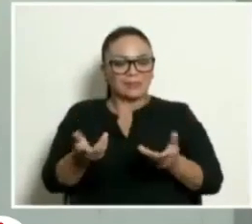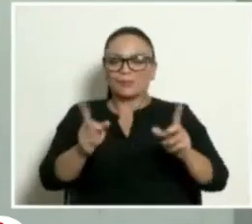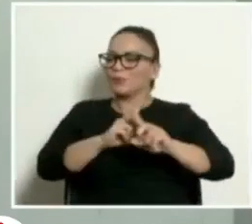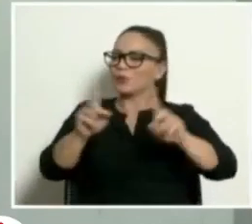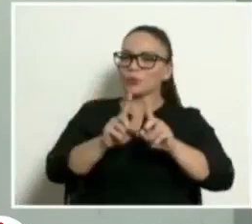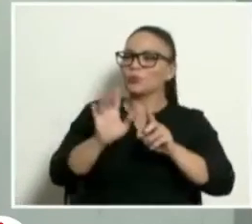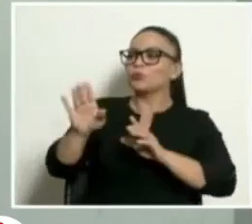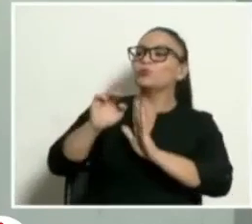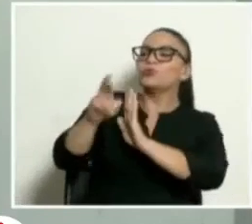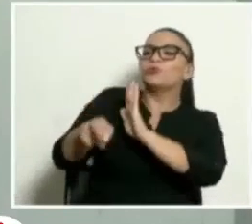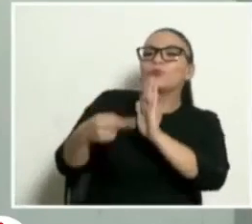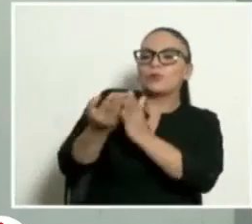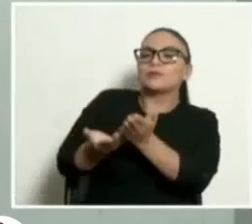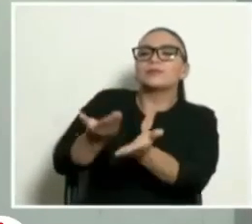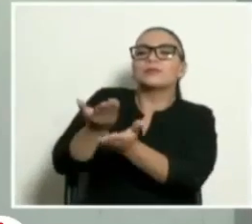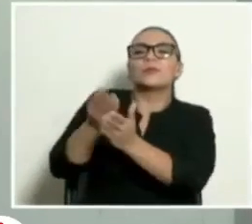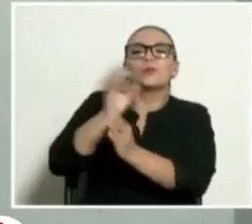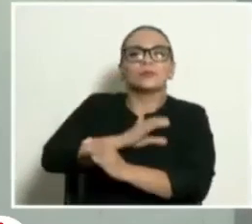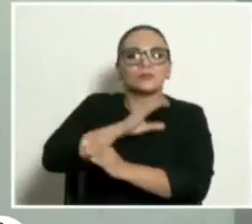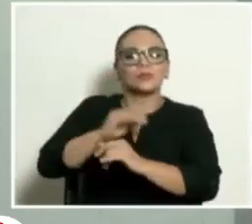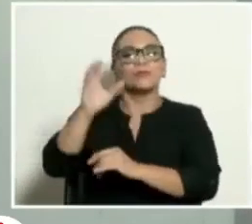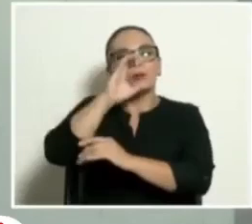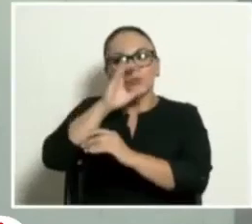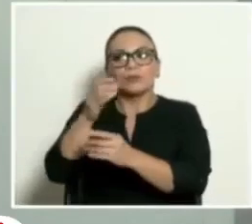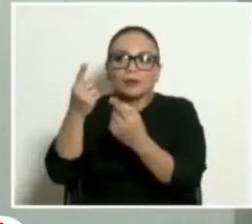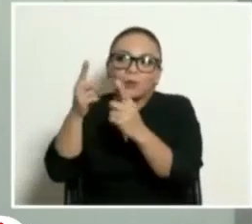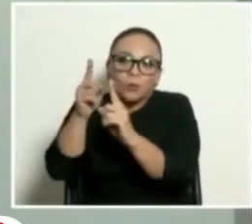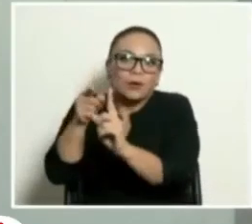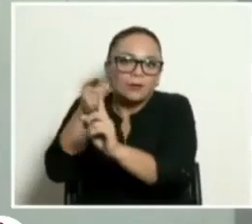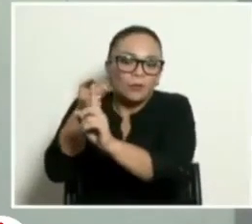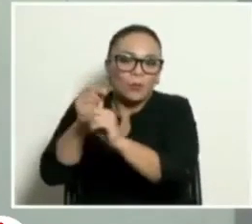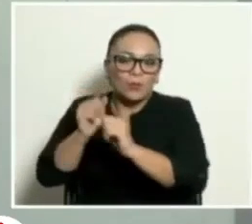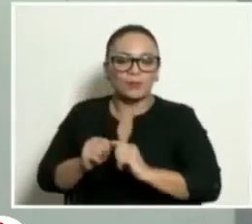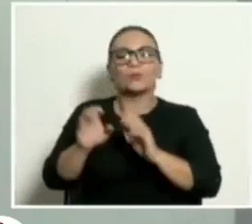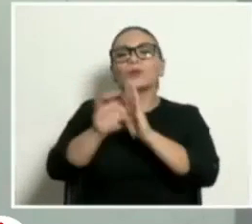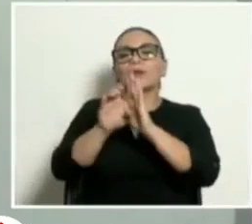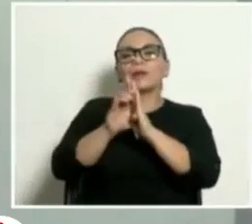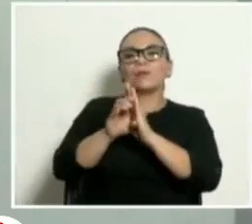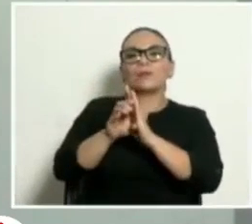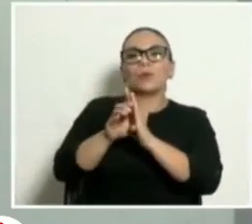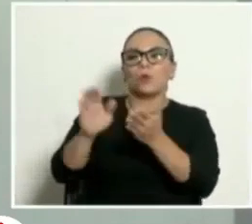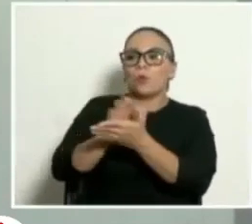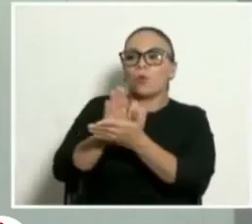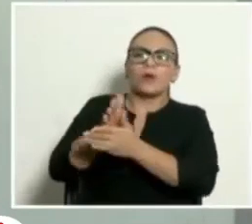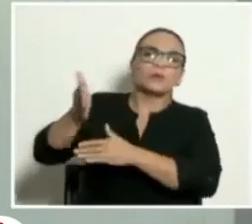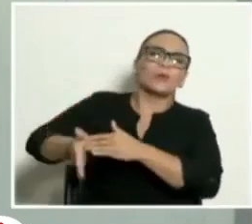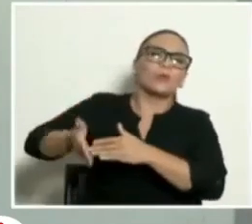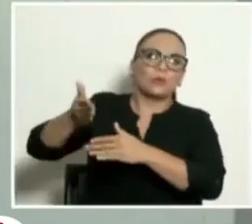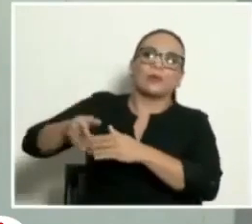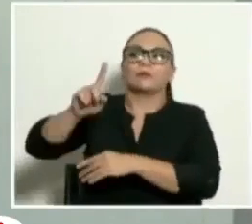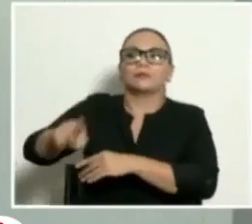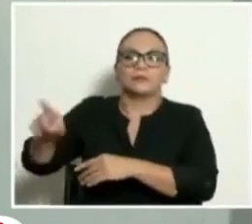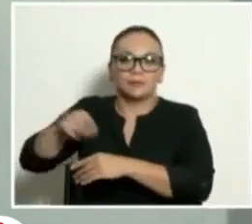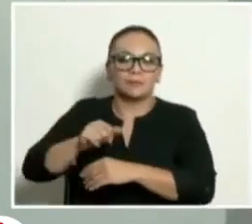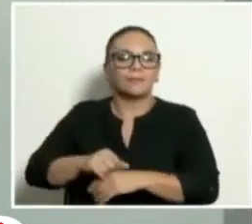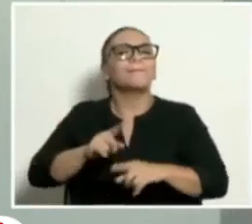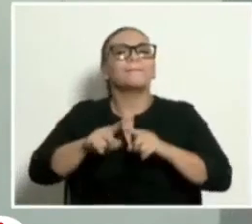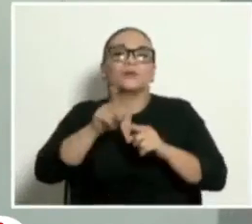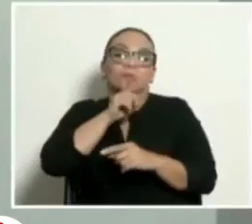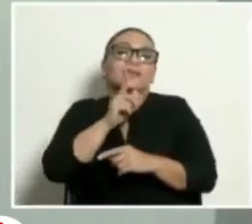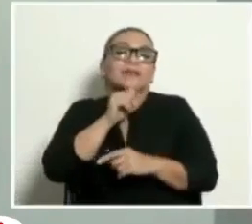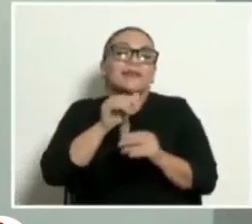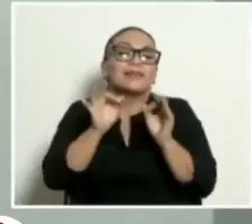papel es plantear condiciones para buscar estos objetivos, como por ejemplo eliminar cuellos de botella. Al final, quienes deciden